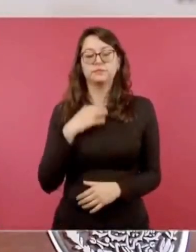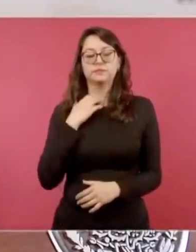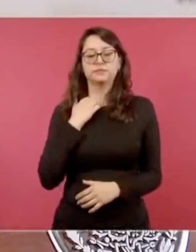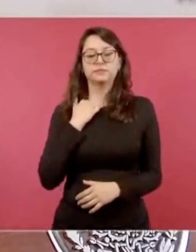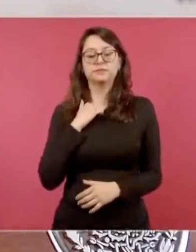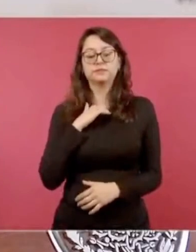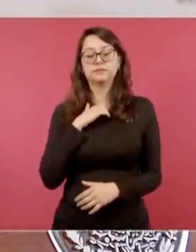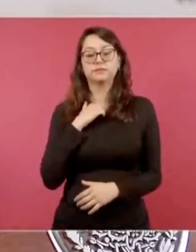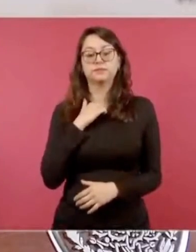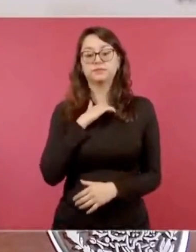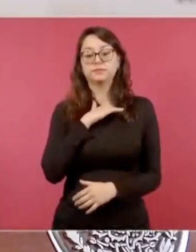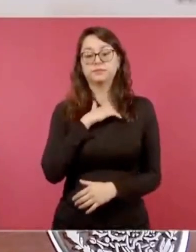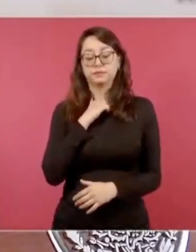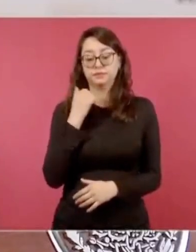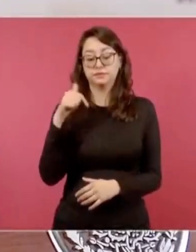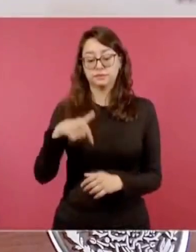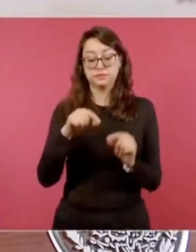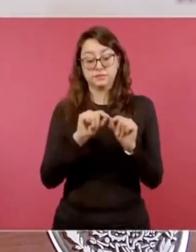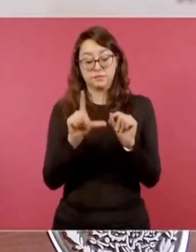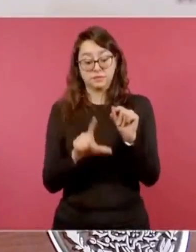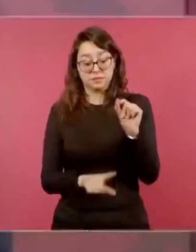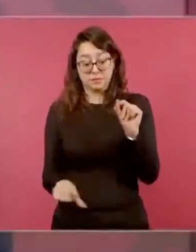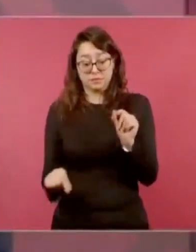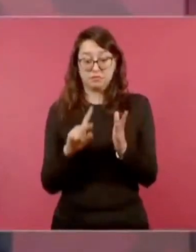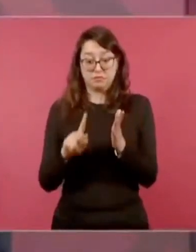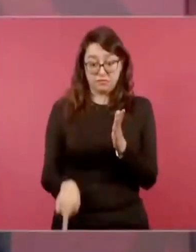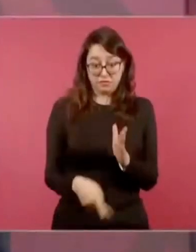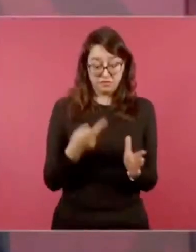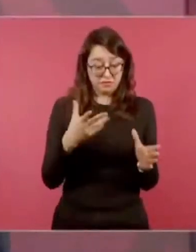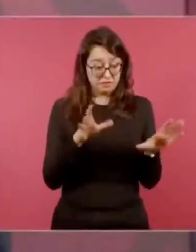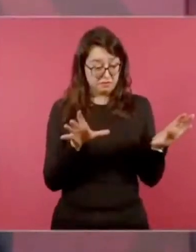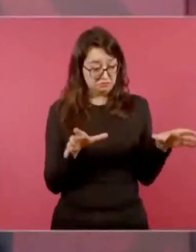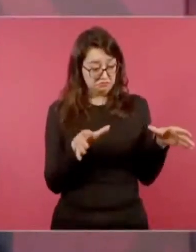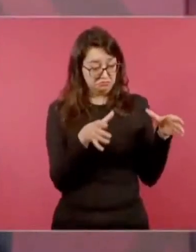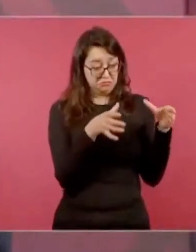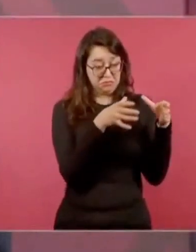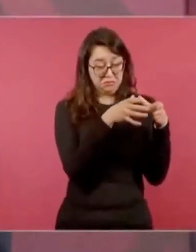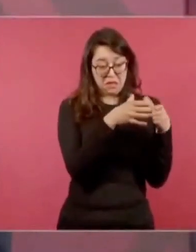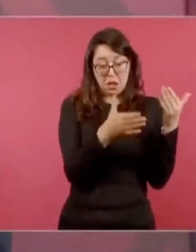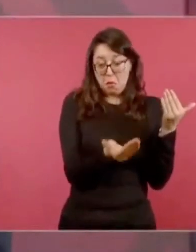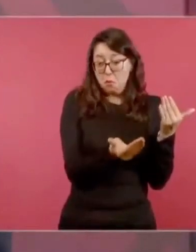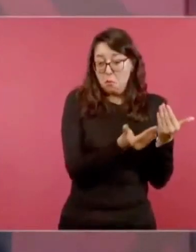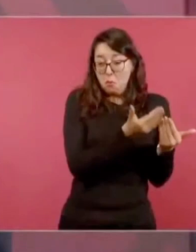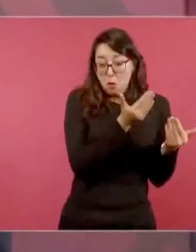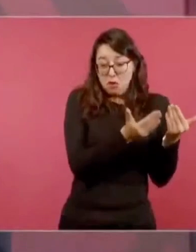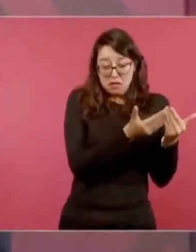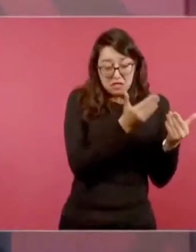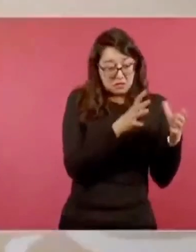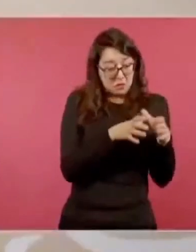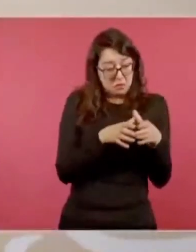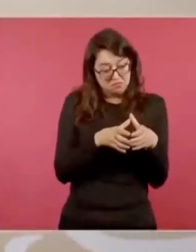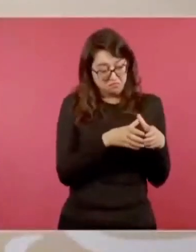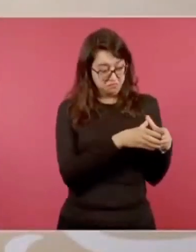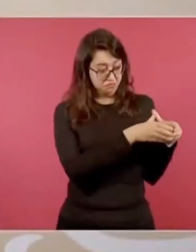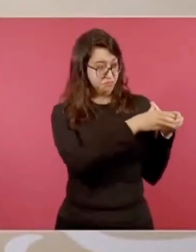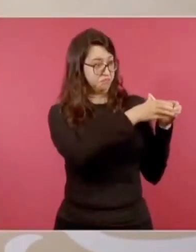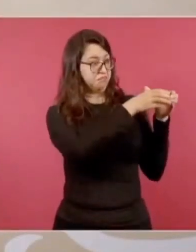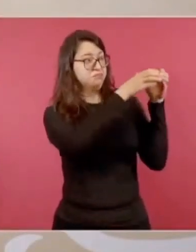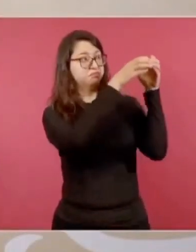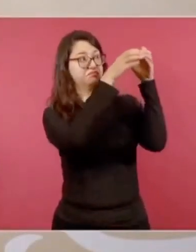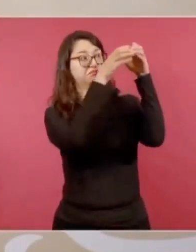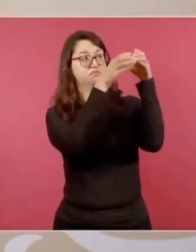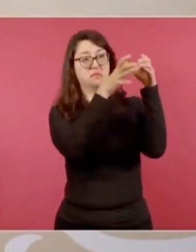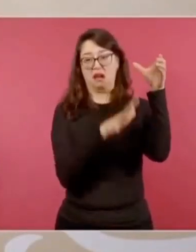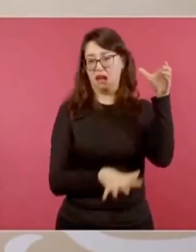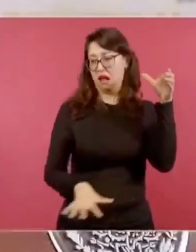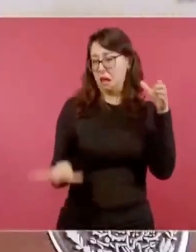aceptemos nunca que en México se imponga una minoría a costa de la humillación y el